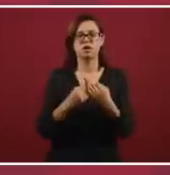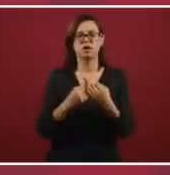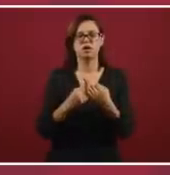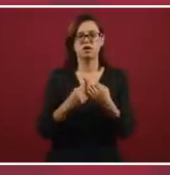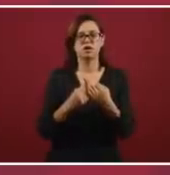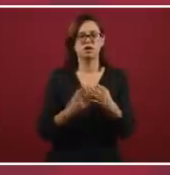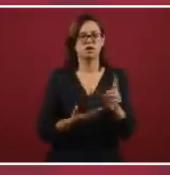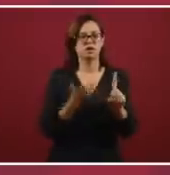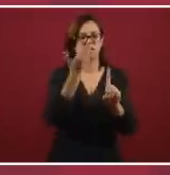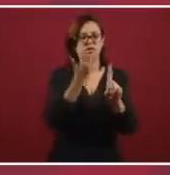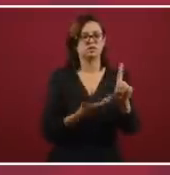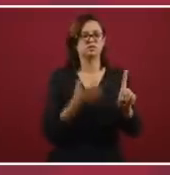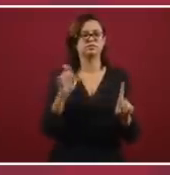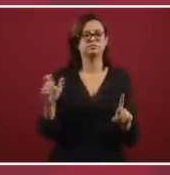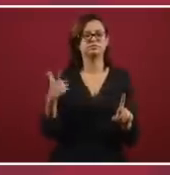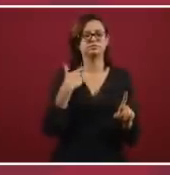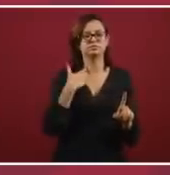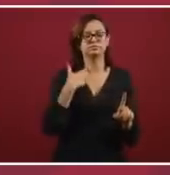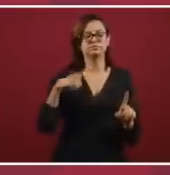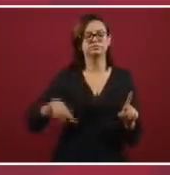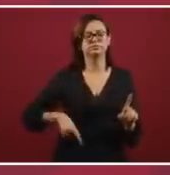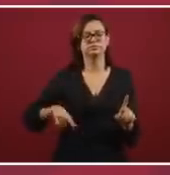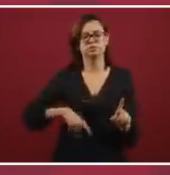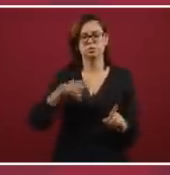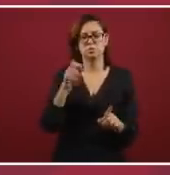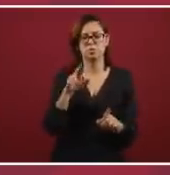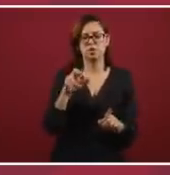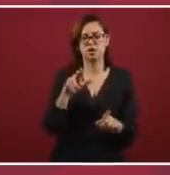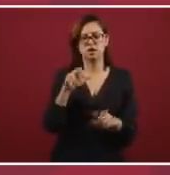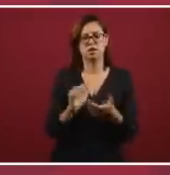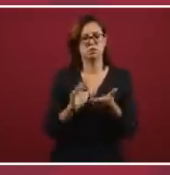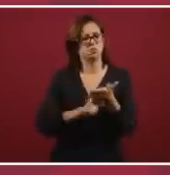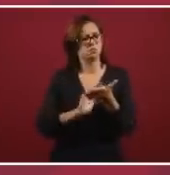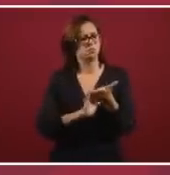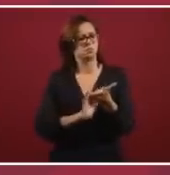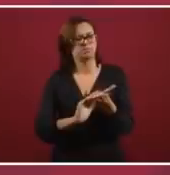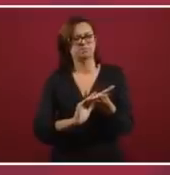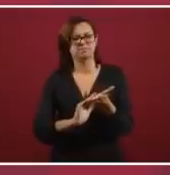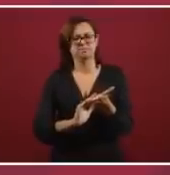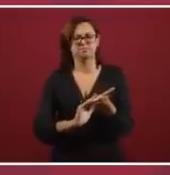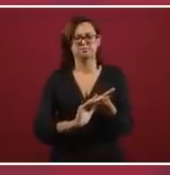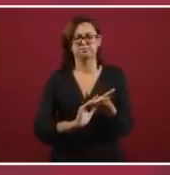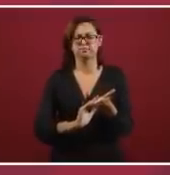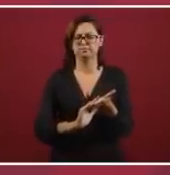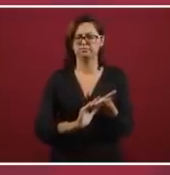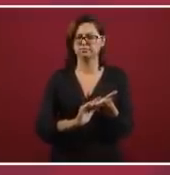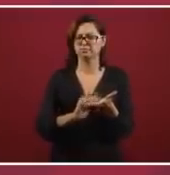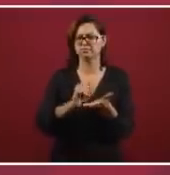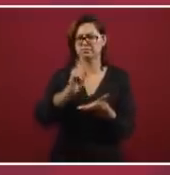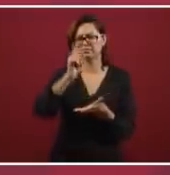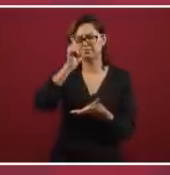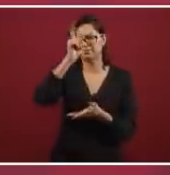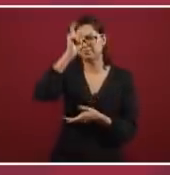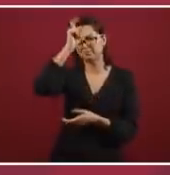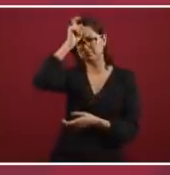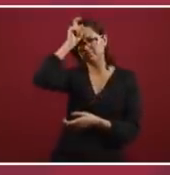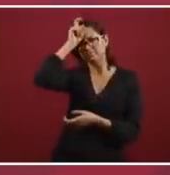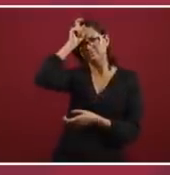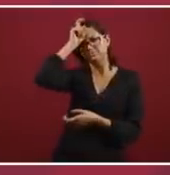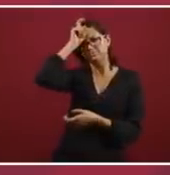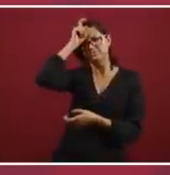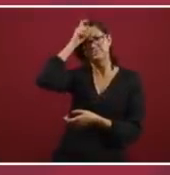al exgobernador Moreira. Entonces, era toda una